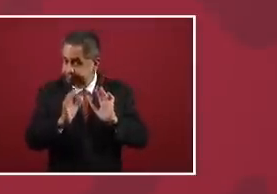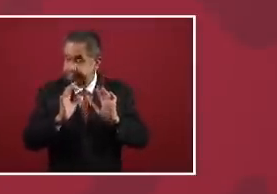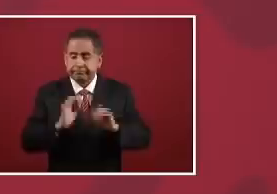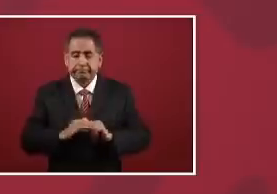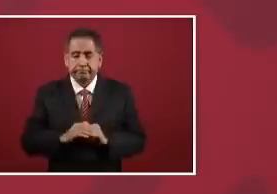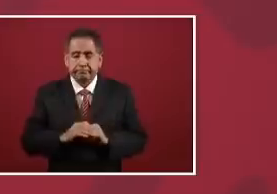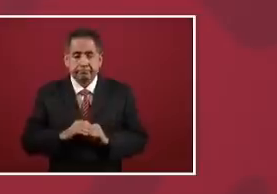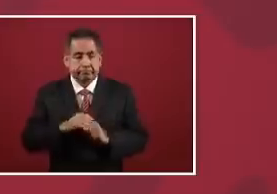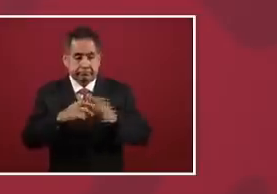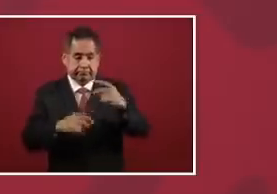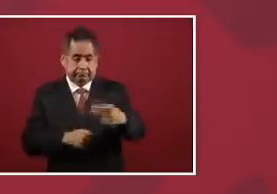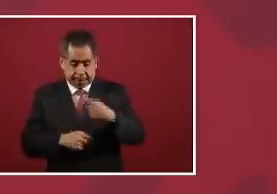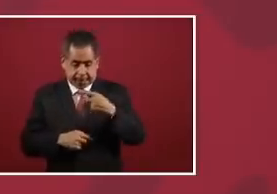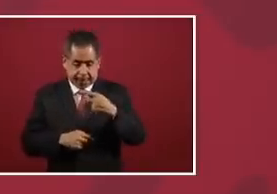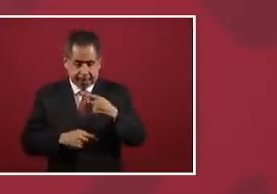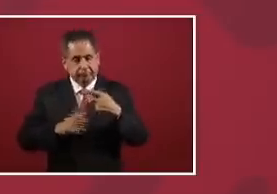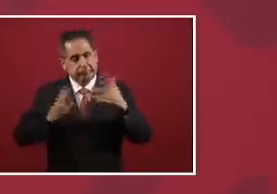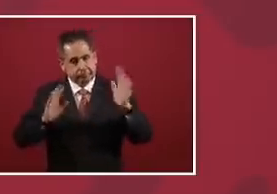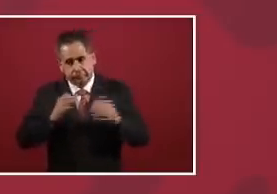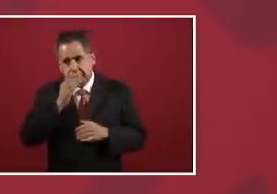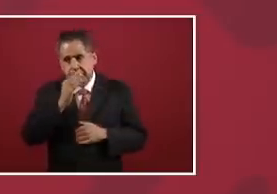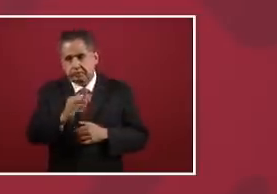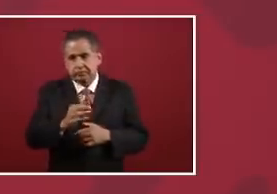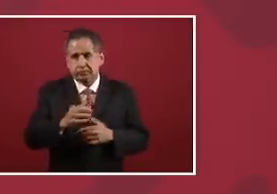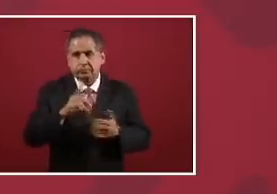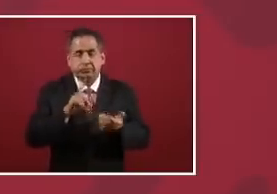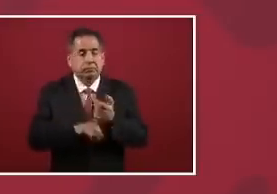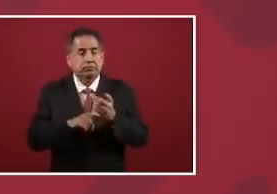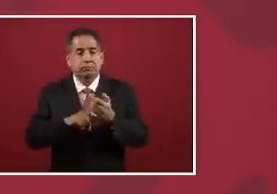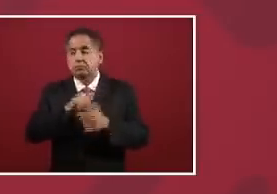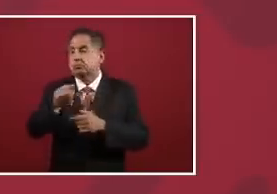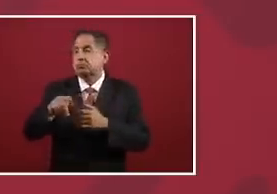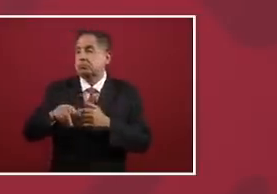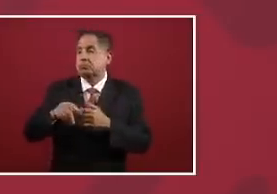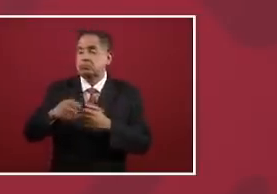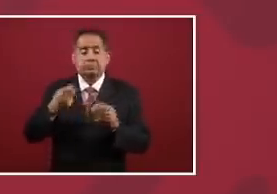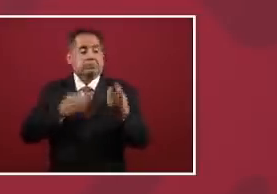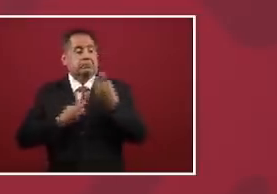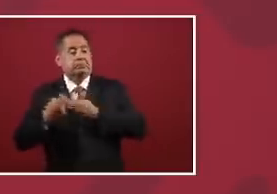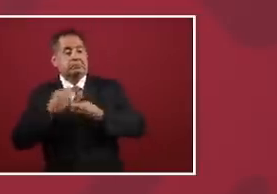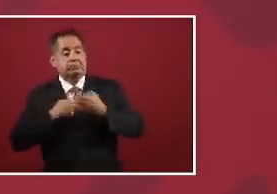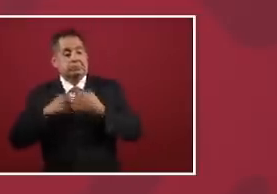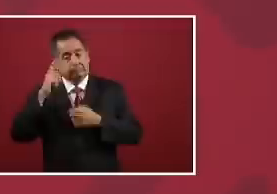que porque me lo están preguntando, porque luego se enojan conmigo